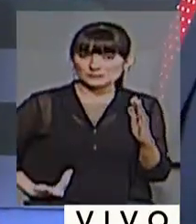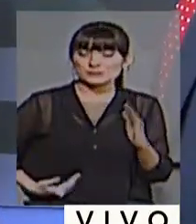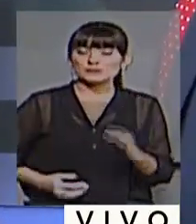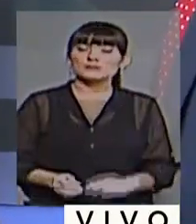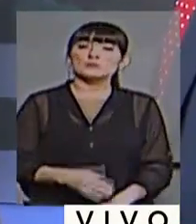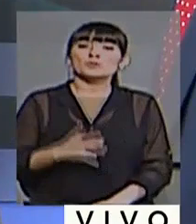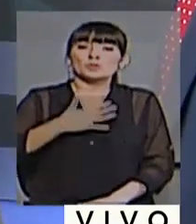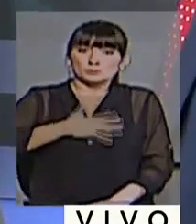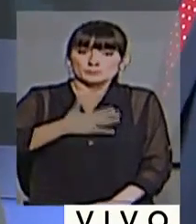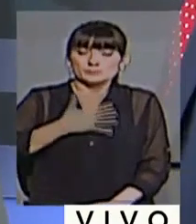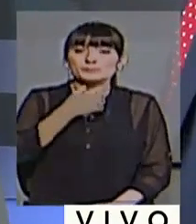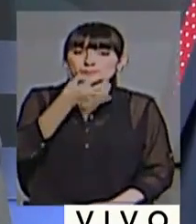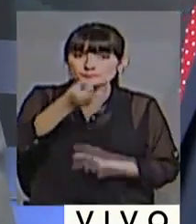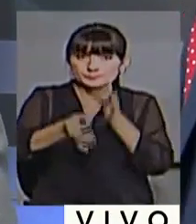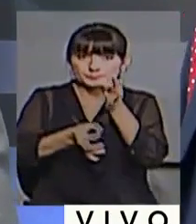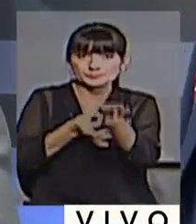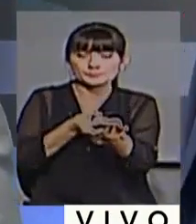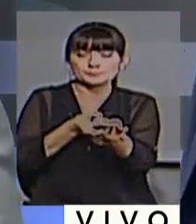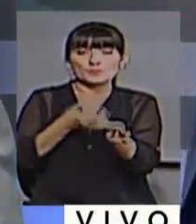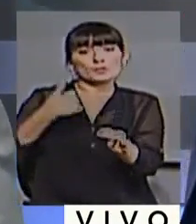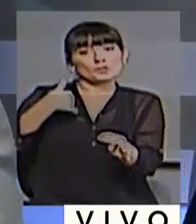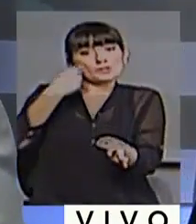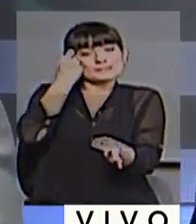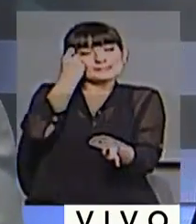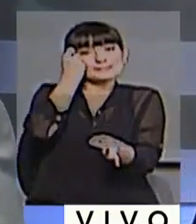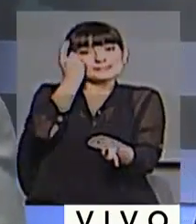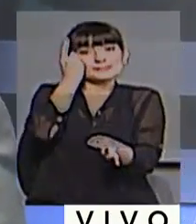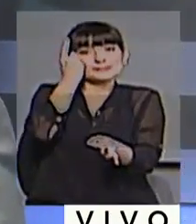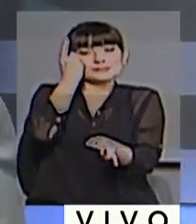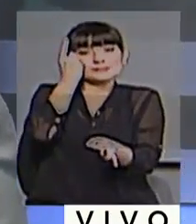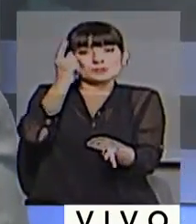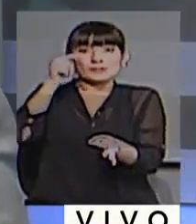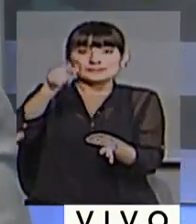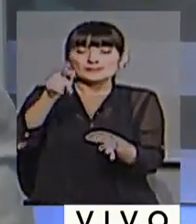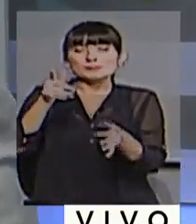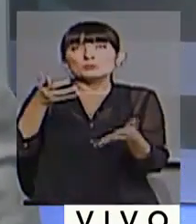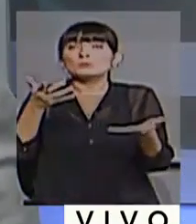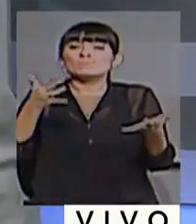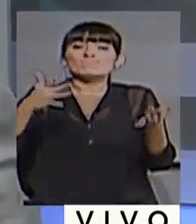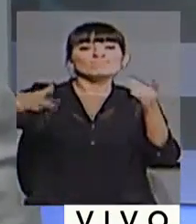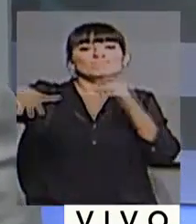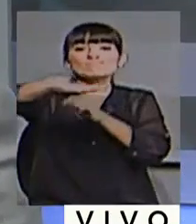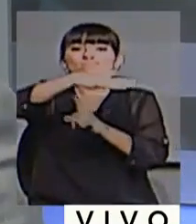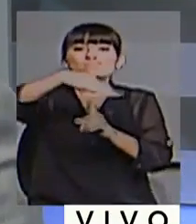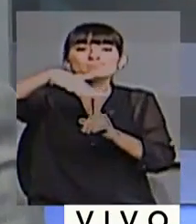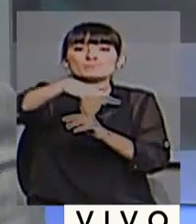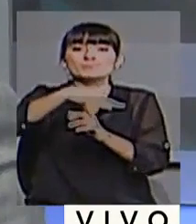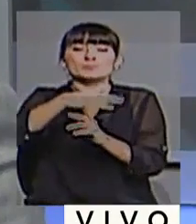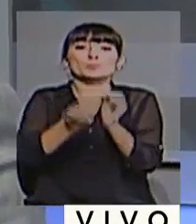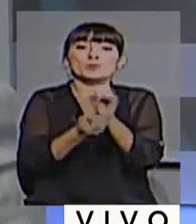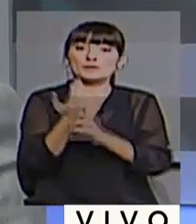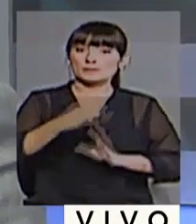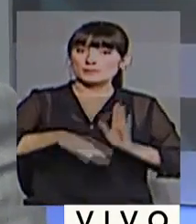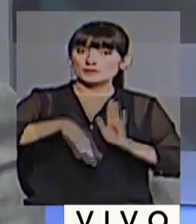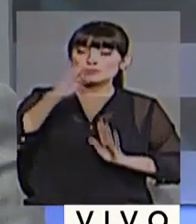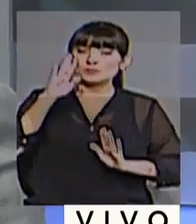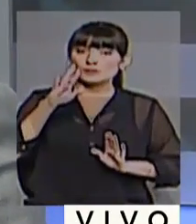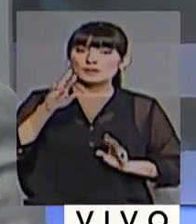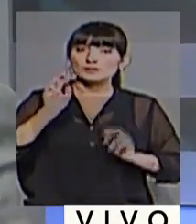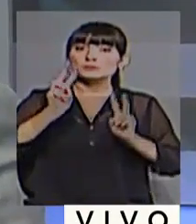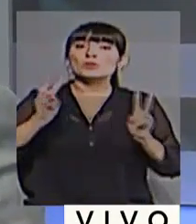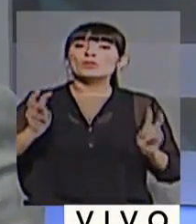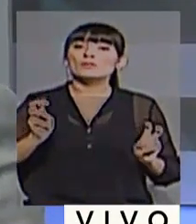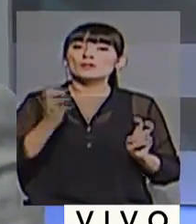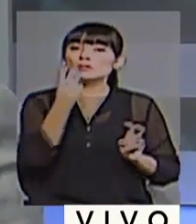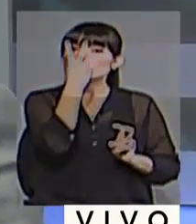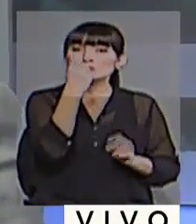comentario. Yo entiendo esta dramatización de la nueva mayoría respecto de